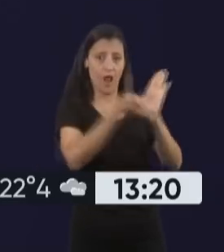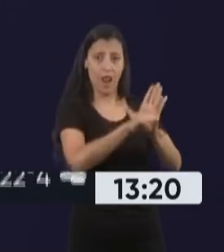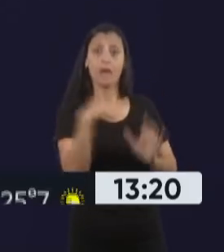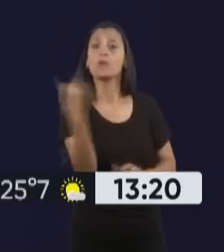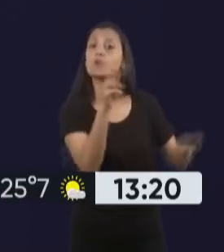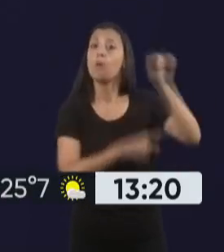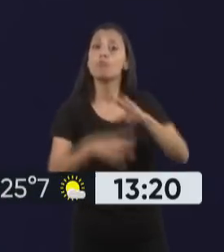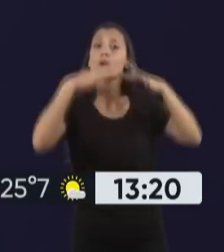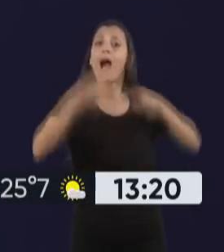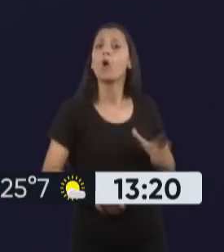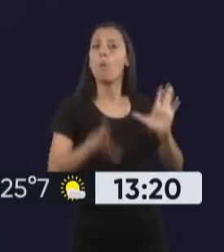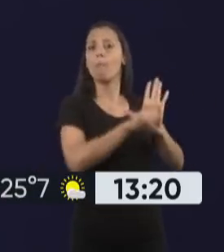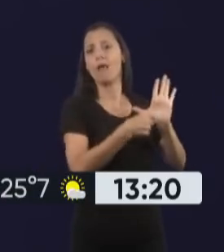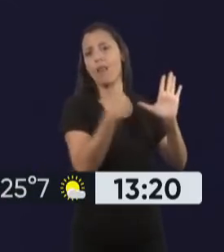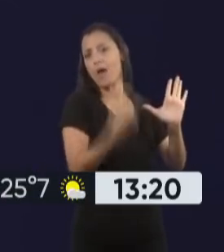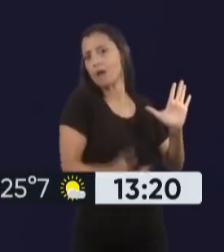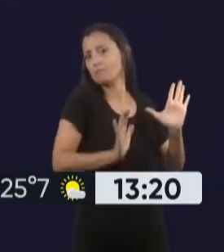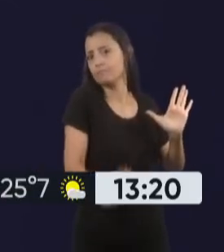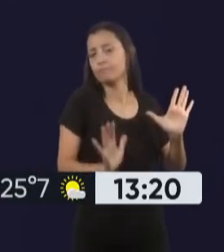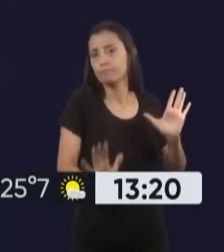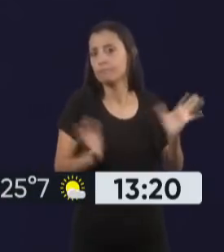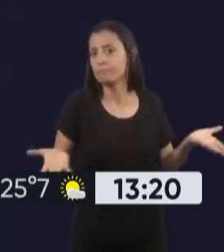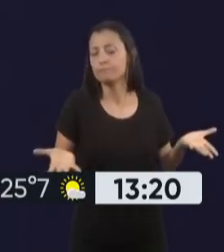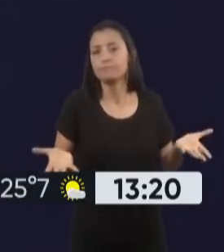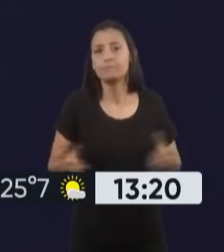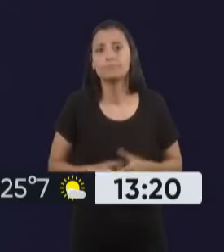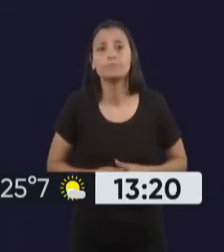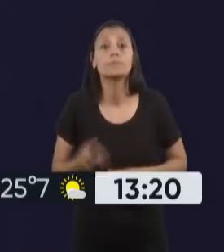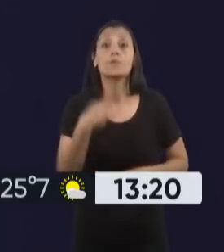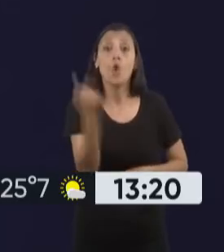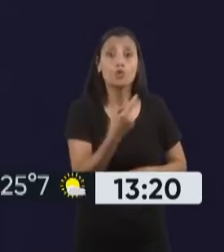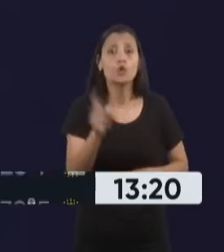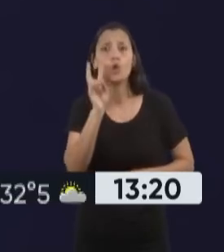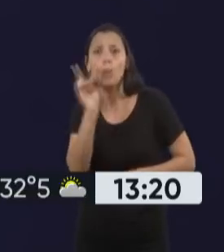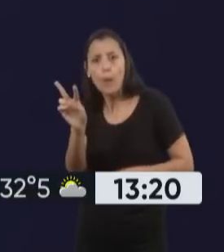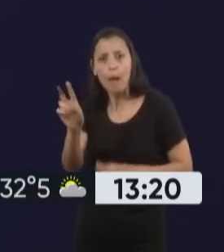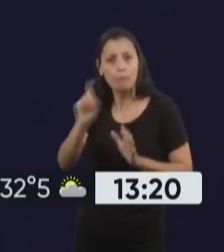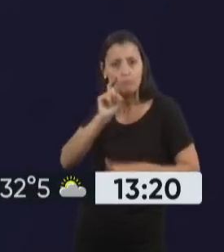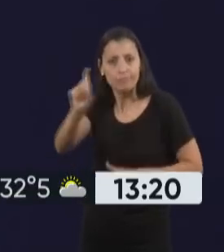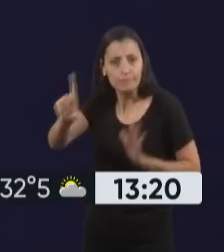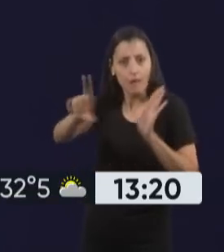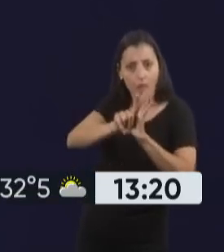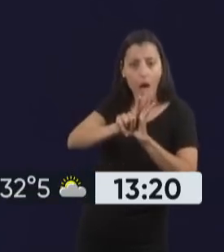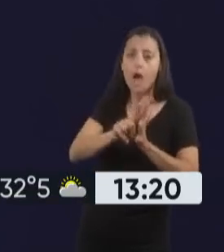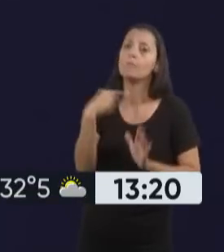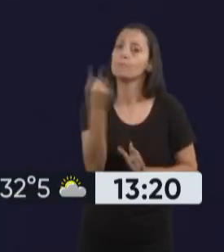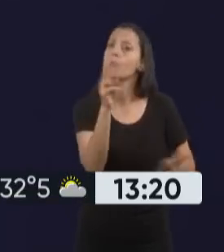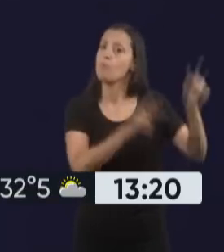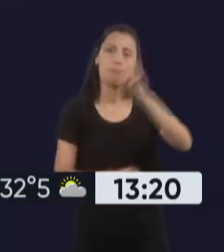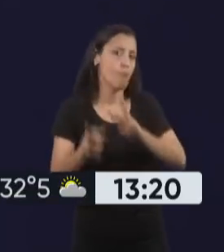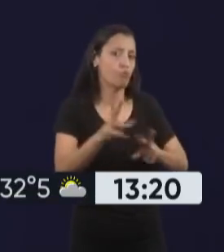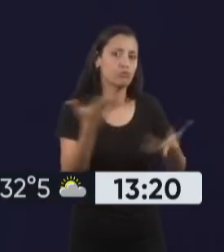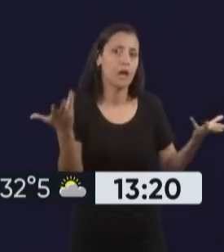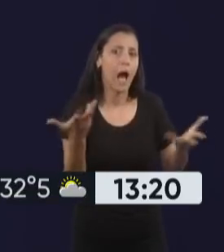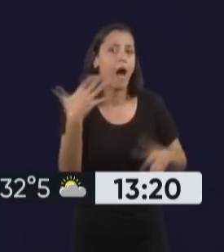la ley o llevar adelante todas las acciones que nos lleven a que la ley efectivamente se cumpla, que nada tiene que ver con